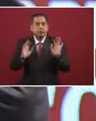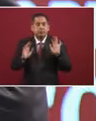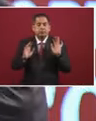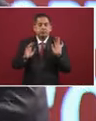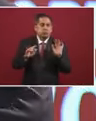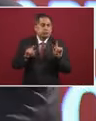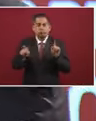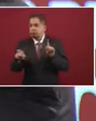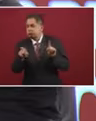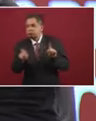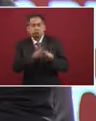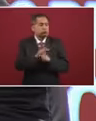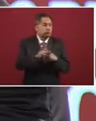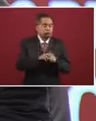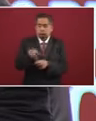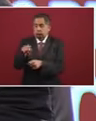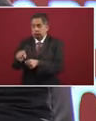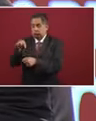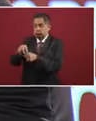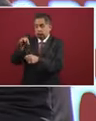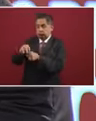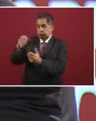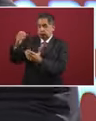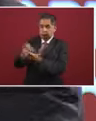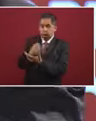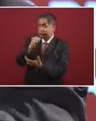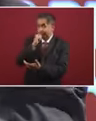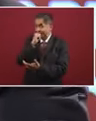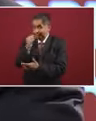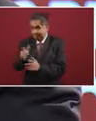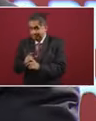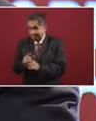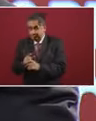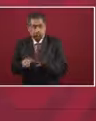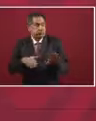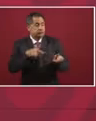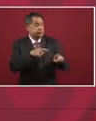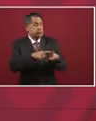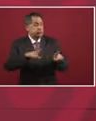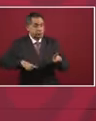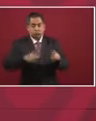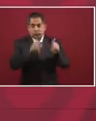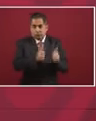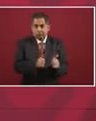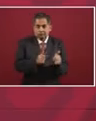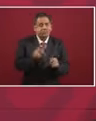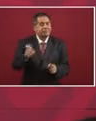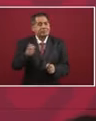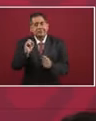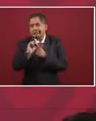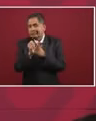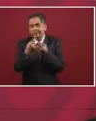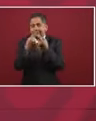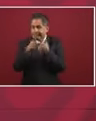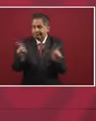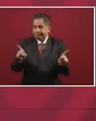reconociera a alguien que no fue electo para ser presidente en contra de un gobierno establecido. Son dos cosas muy diferentes.